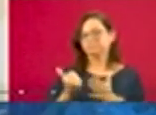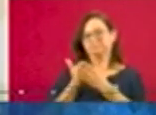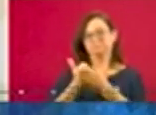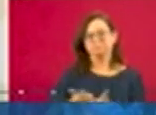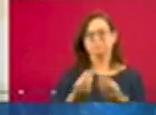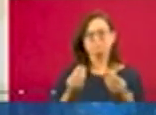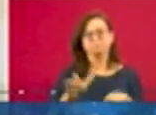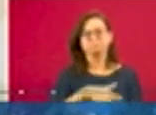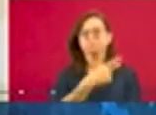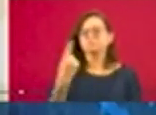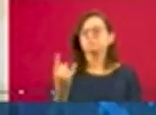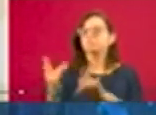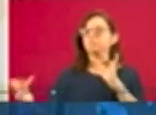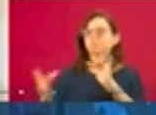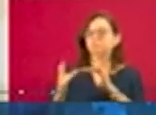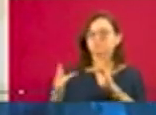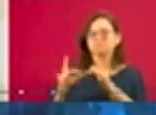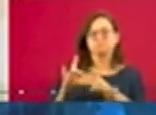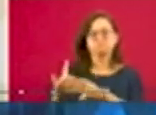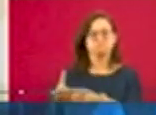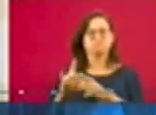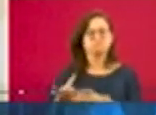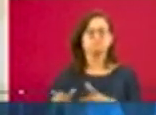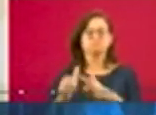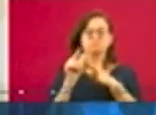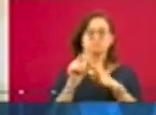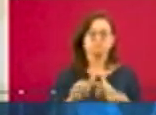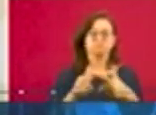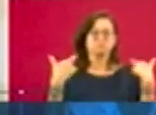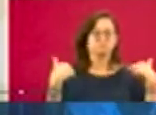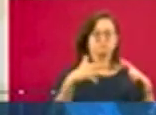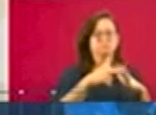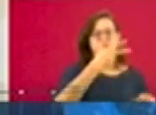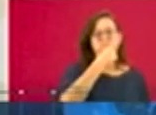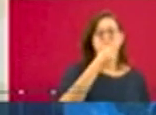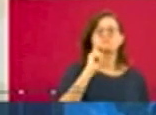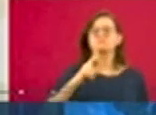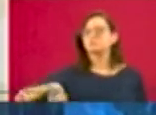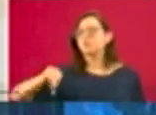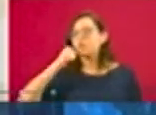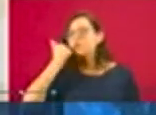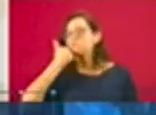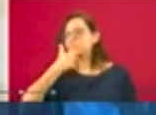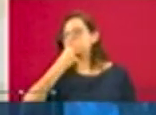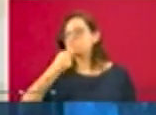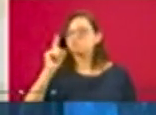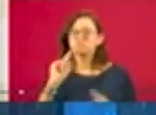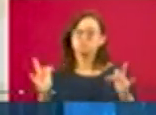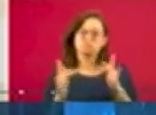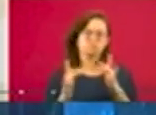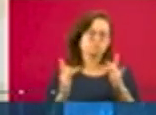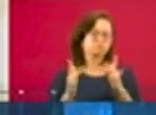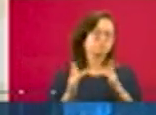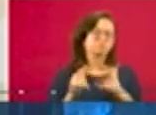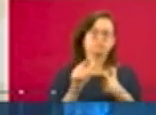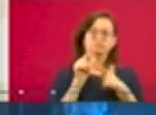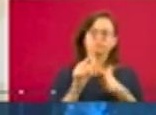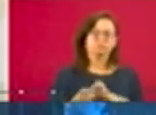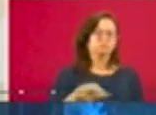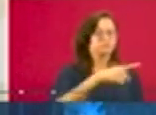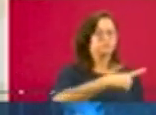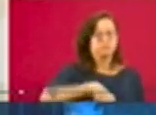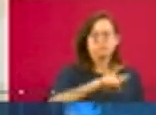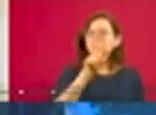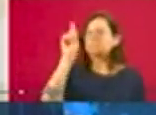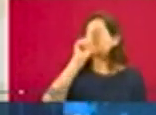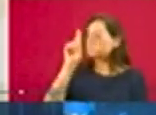Chile. Porque sí es algo muy fuerte. Y esperemos que salga todo muy bien y que el aprendizaje se